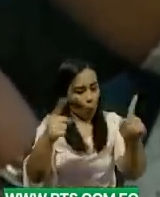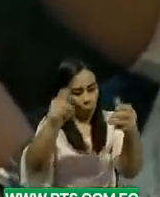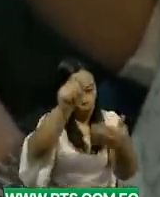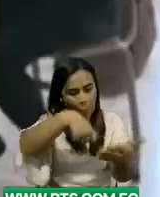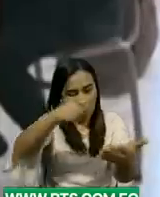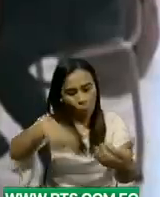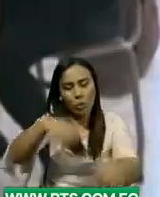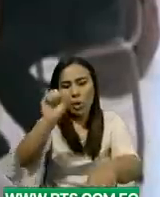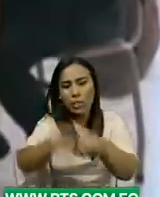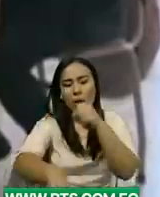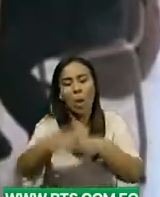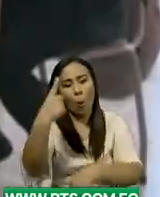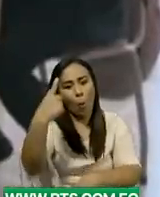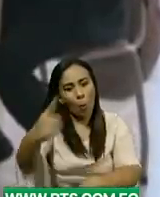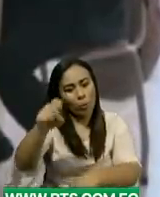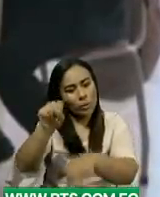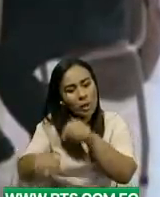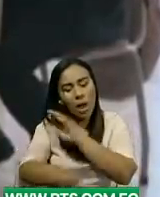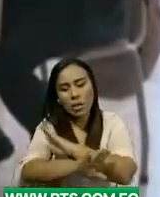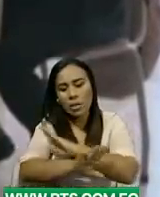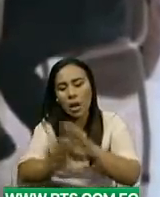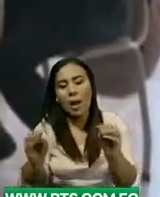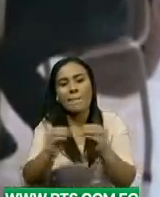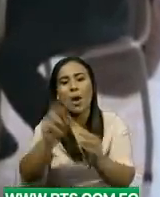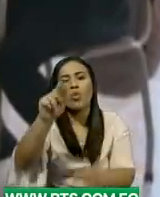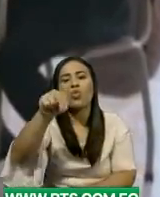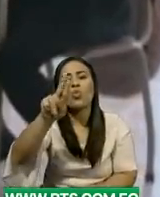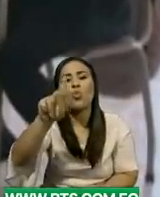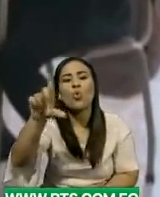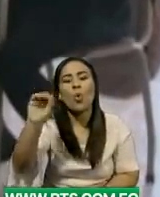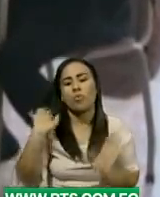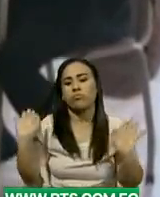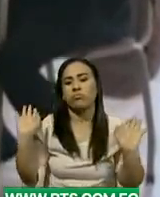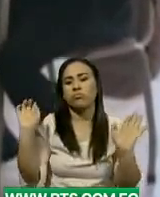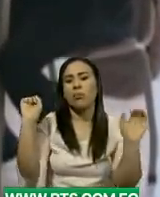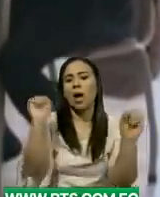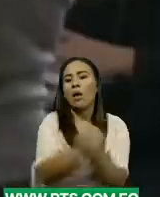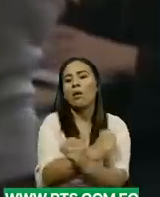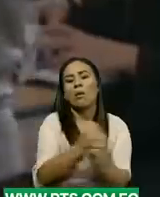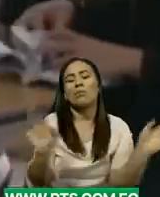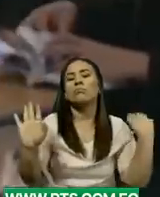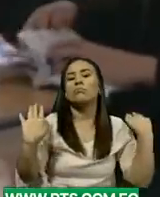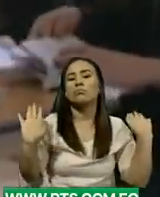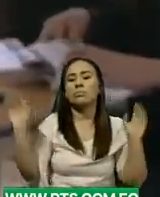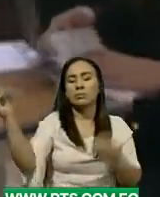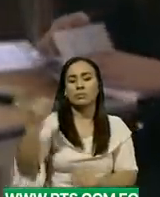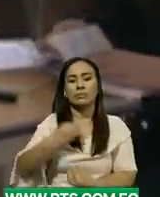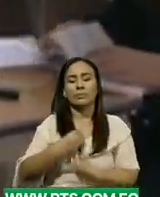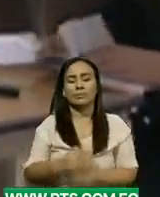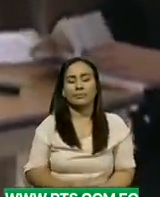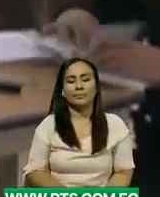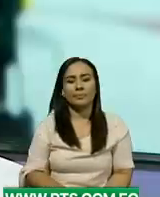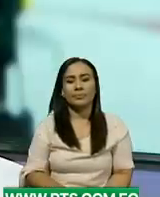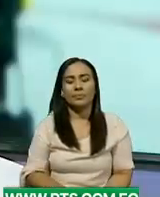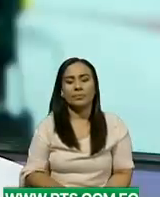Esto incluye las papeletas de los candidatos al Consejo de Participación Ciudadana y Control Social. Informó Javier